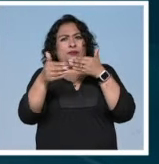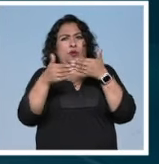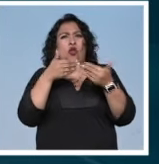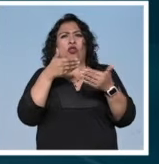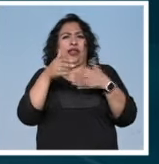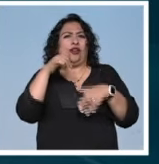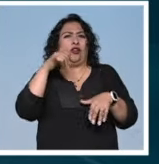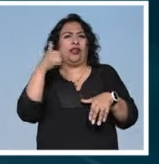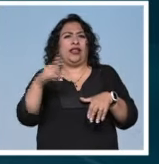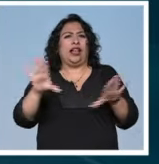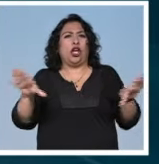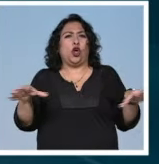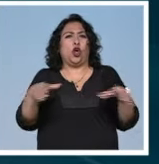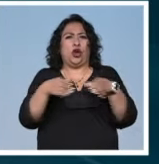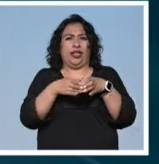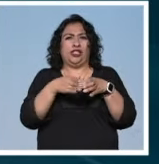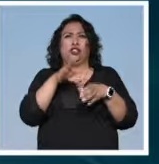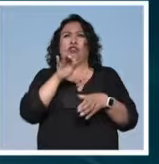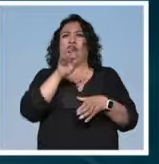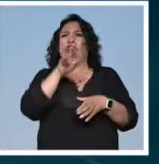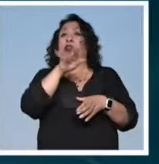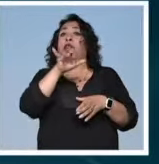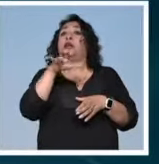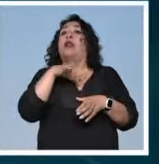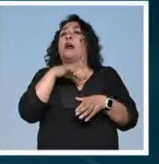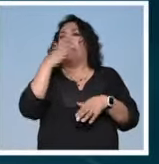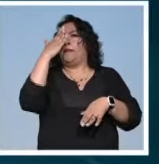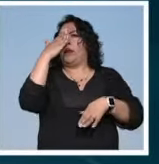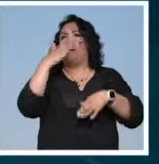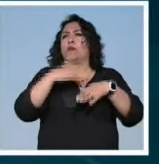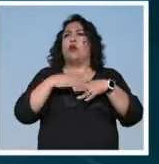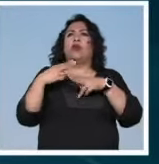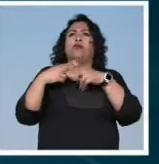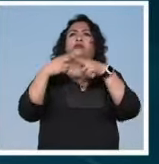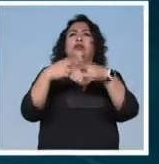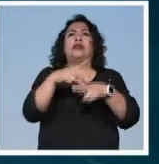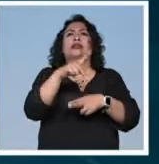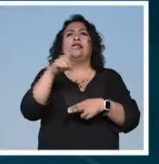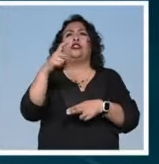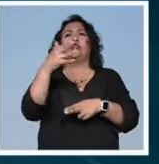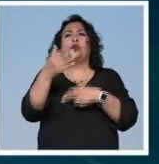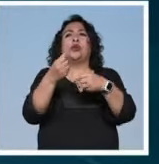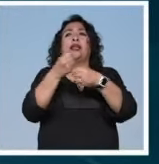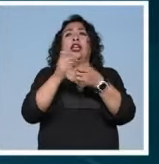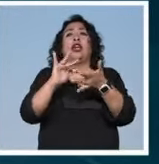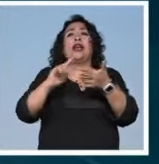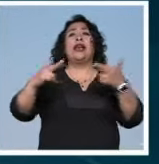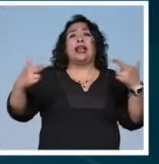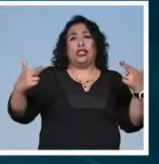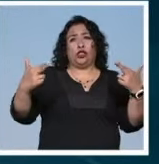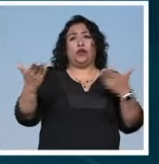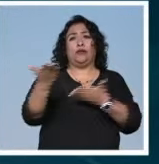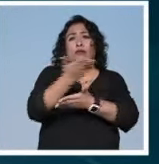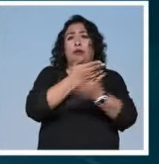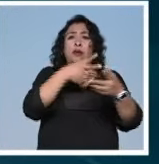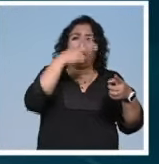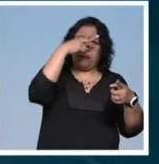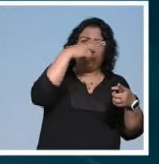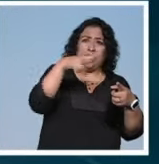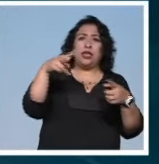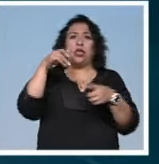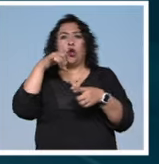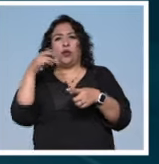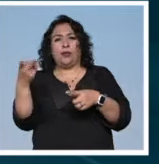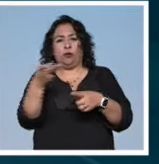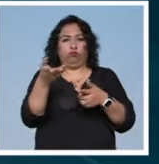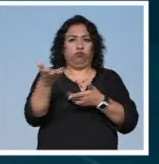contemporáneo italiano en la colección Farnesina, con la que se conmemorarán los 150 años de relaciones diplomáticas entre México e